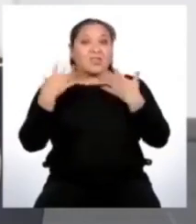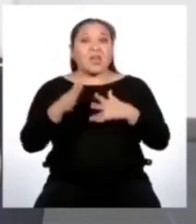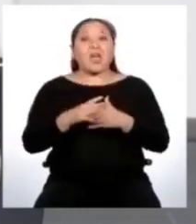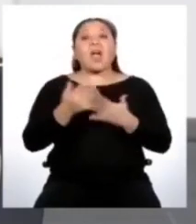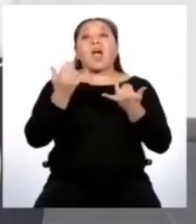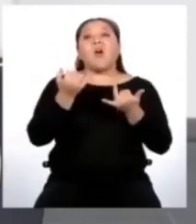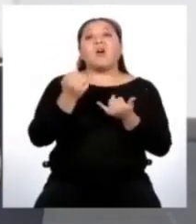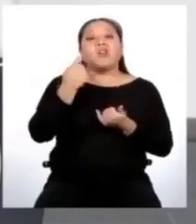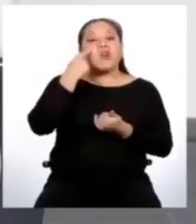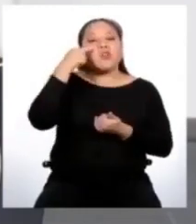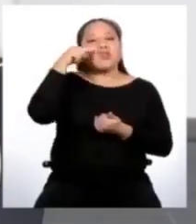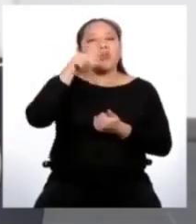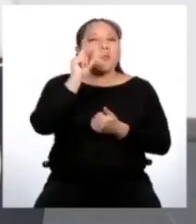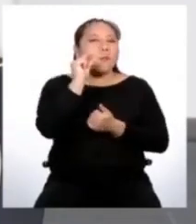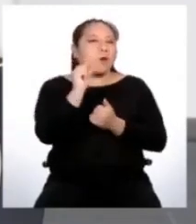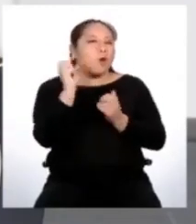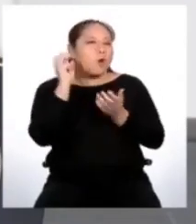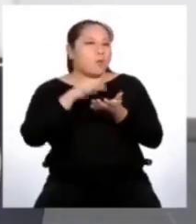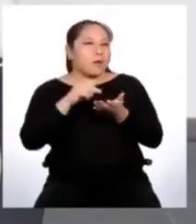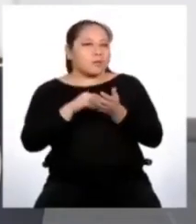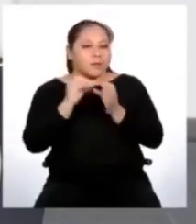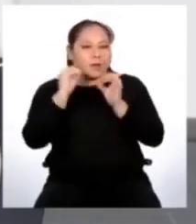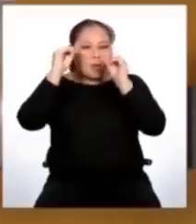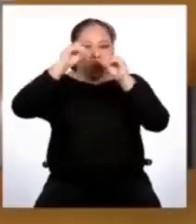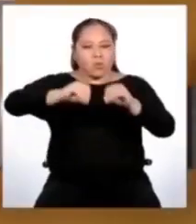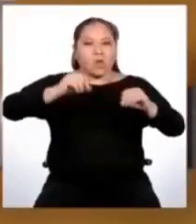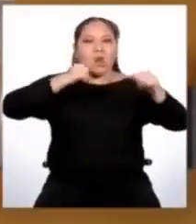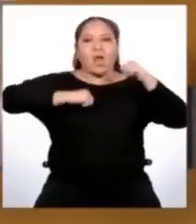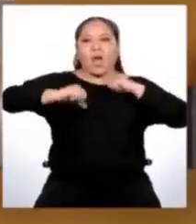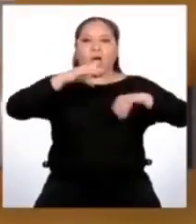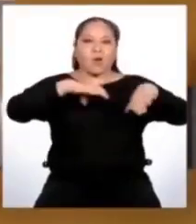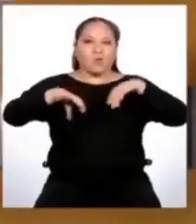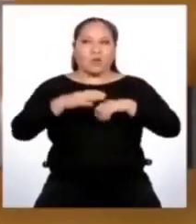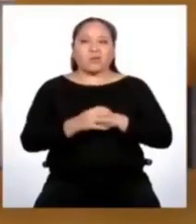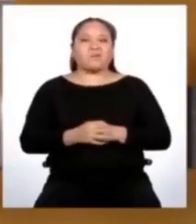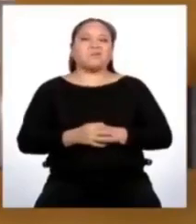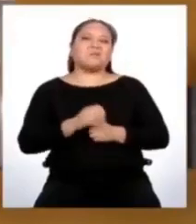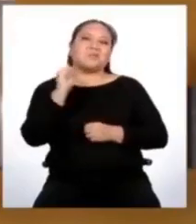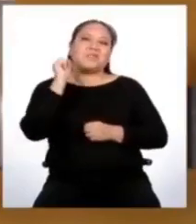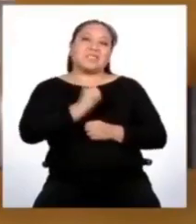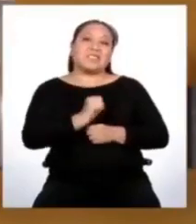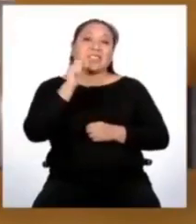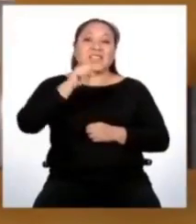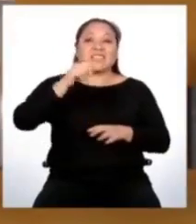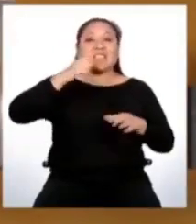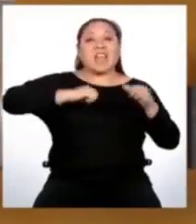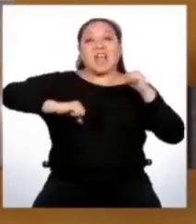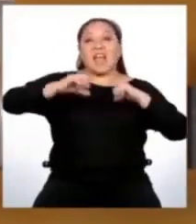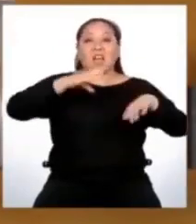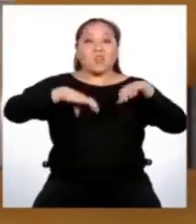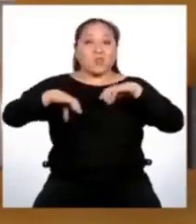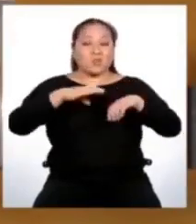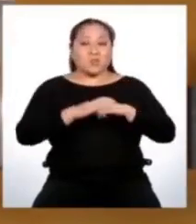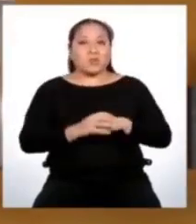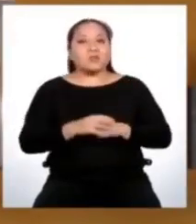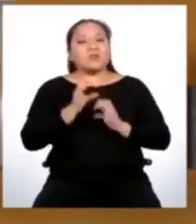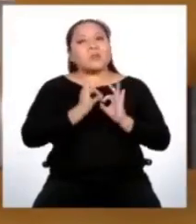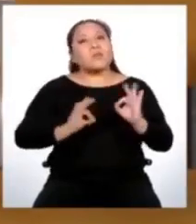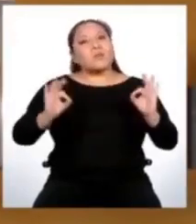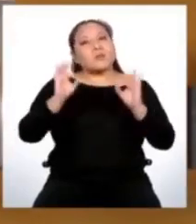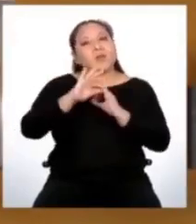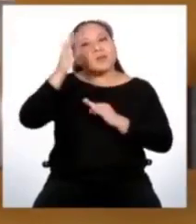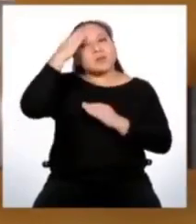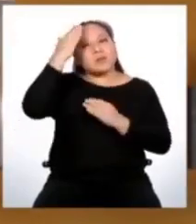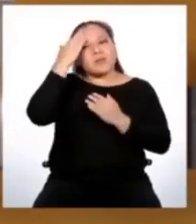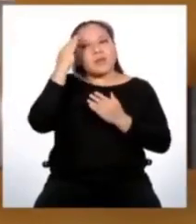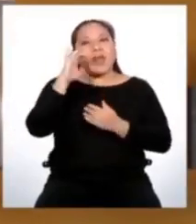conocer un poco más, para poder ponerlo en escena. Exacto. En nuestra puesta en escena, es crucial tener en cuenta los elementos